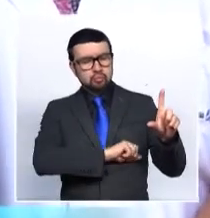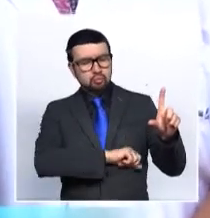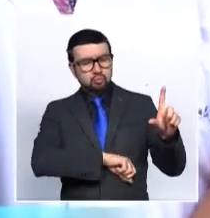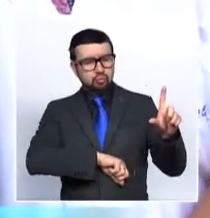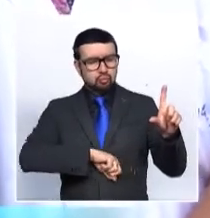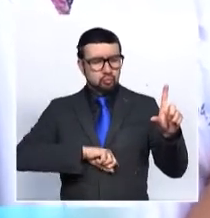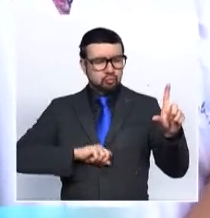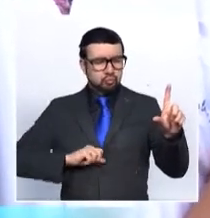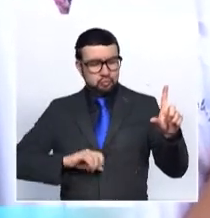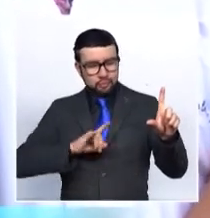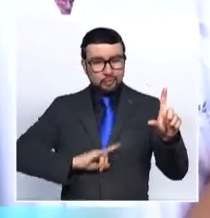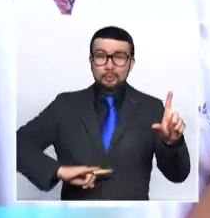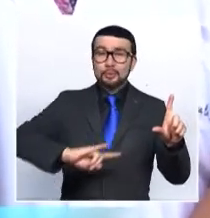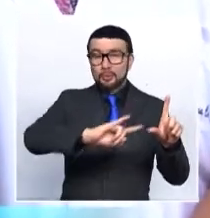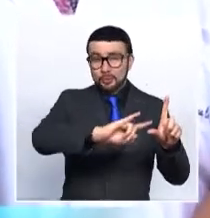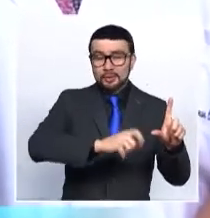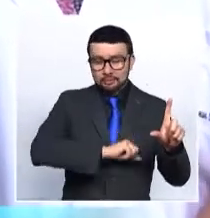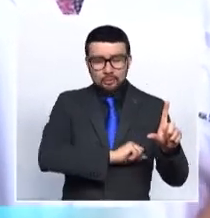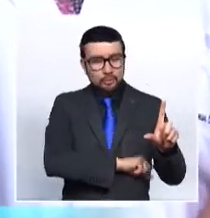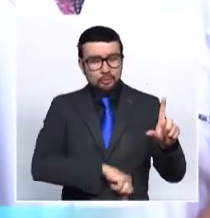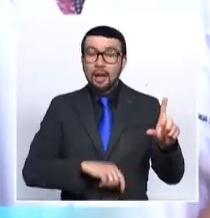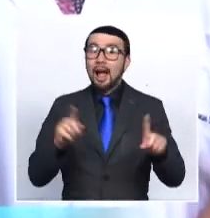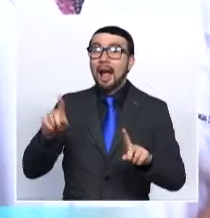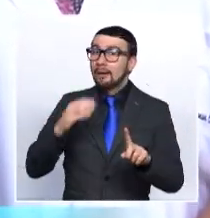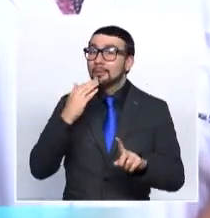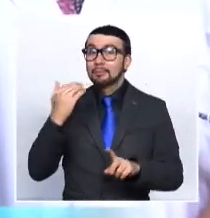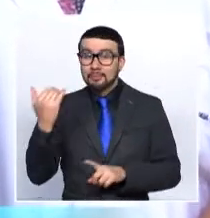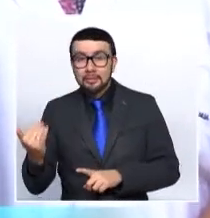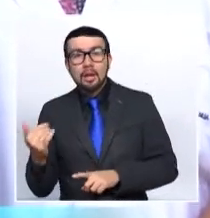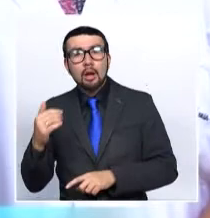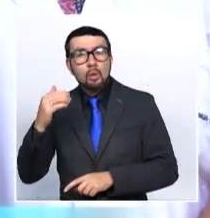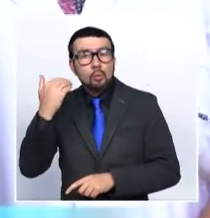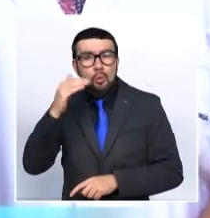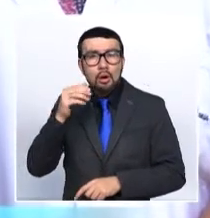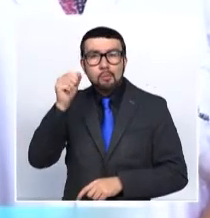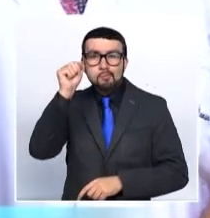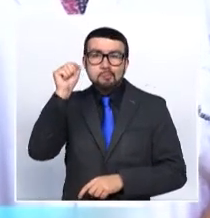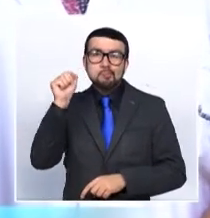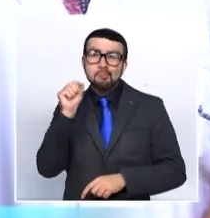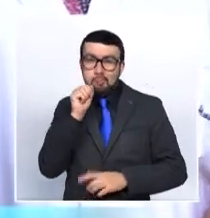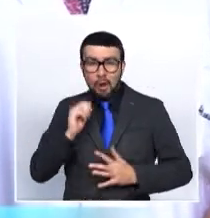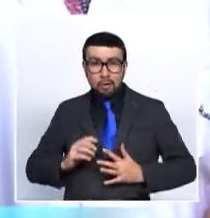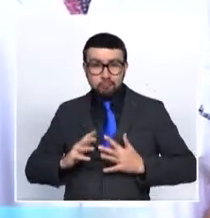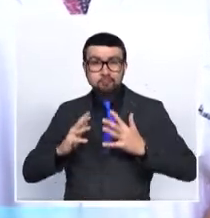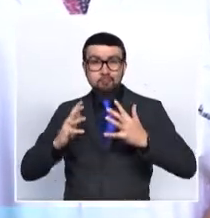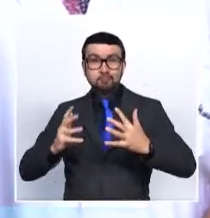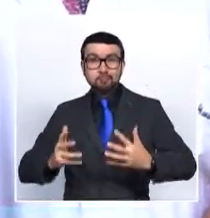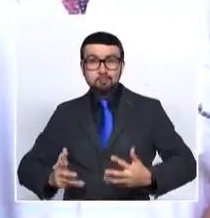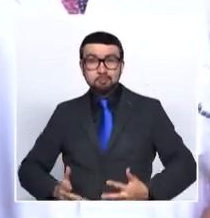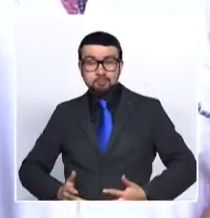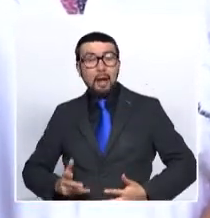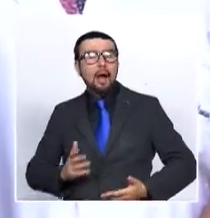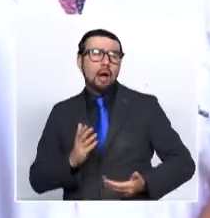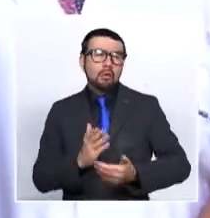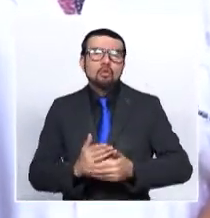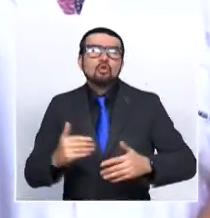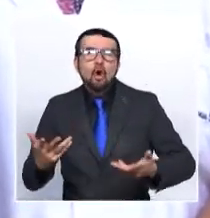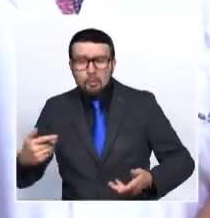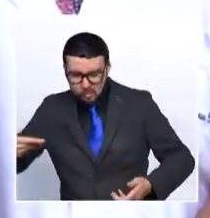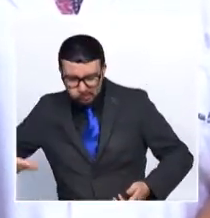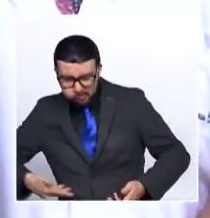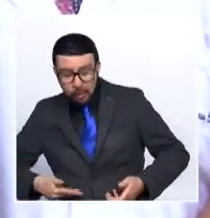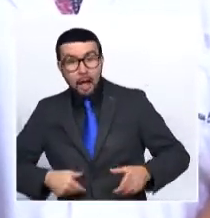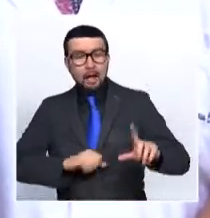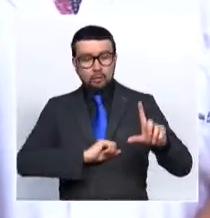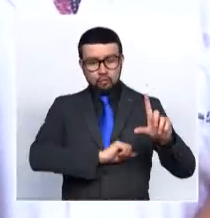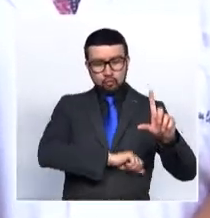conocido cuando han acompañado a una paciente embarazada para ir a ver cómo está su bebé y poder ver científicamente